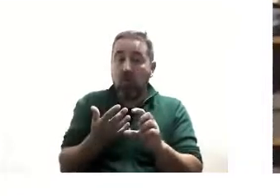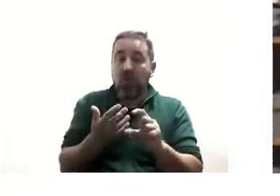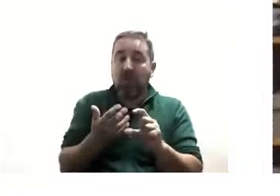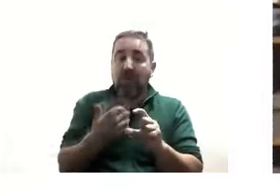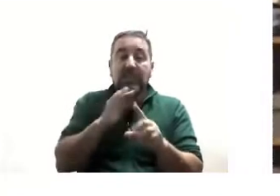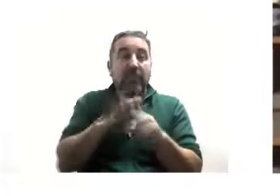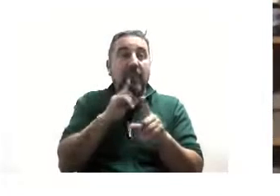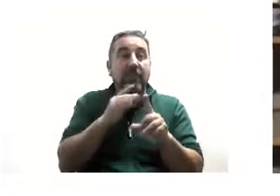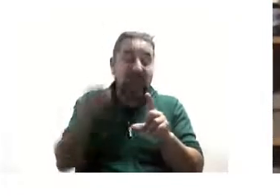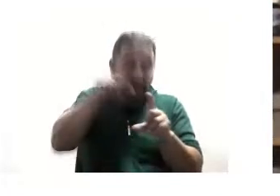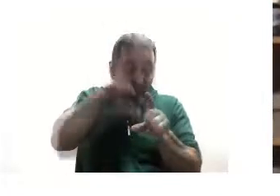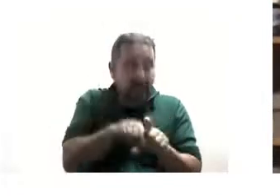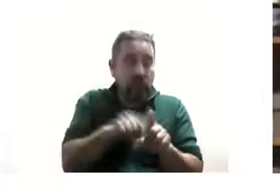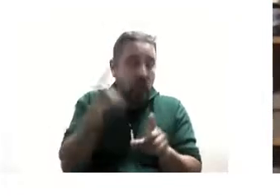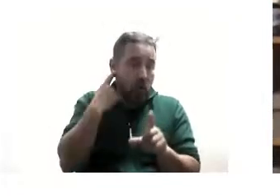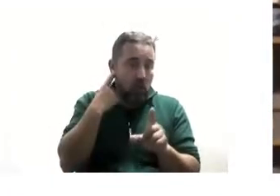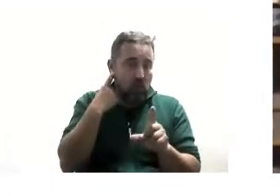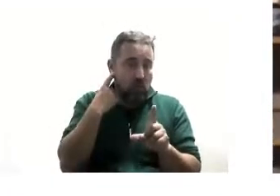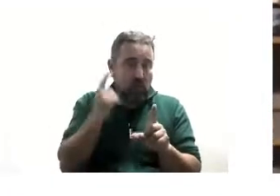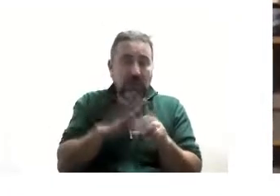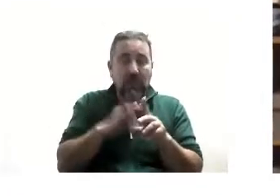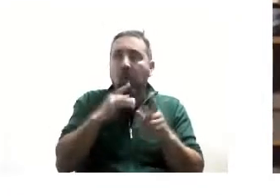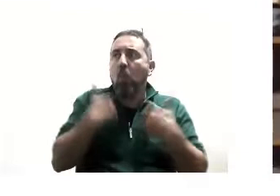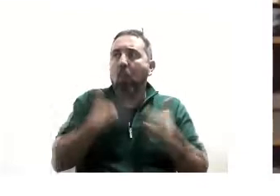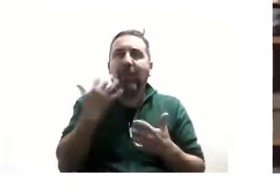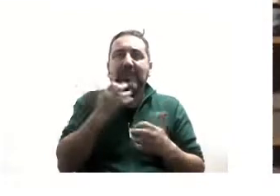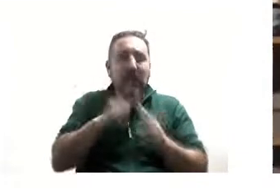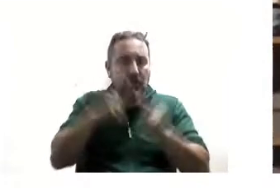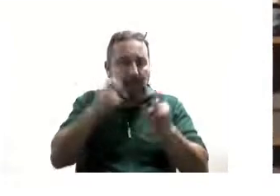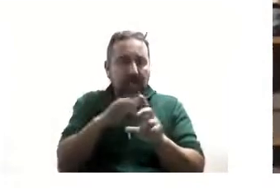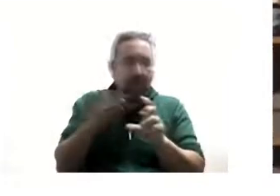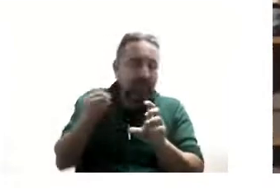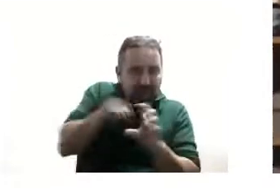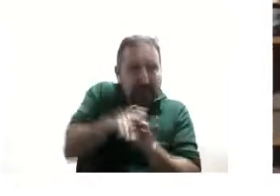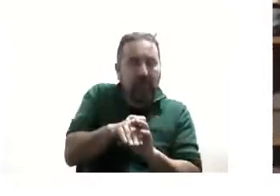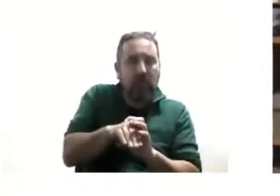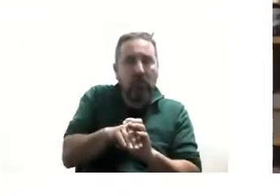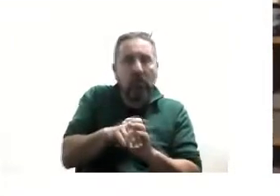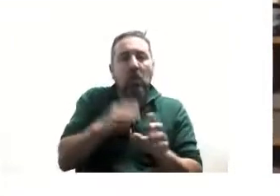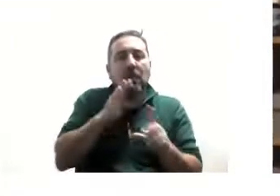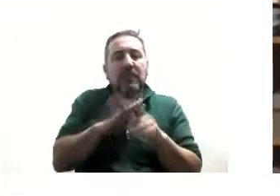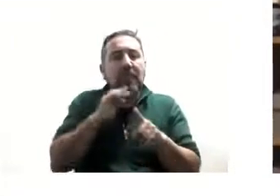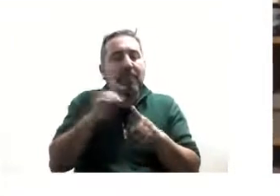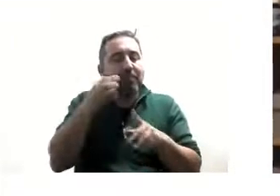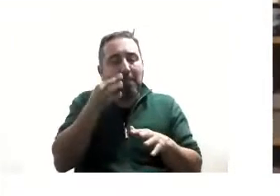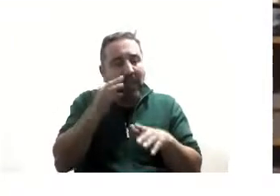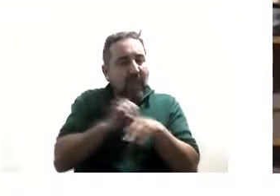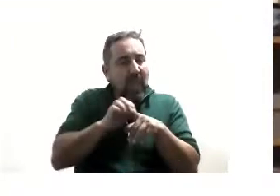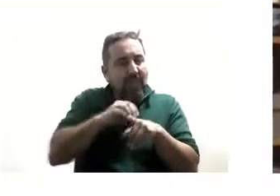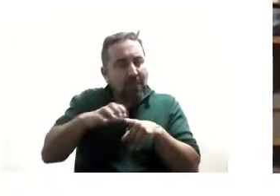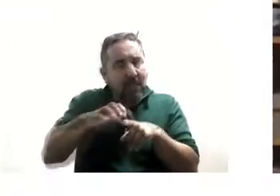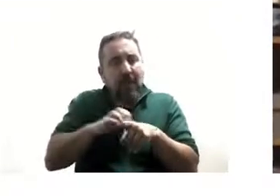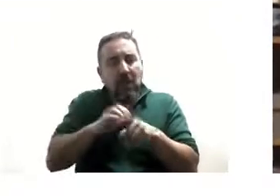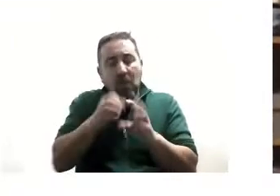cuerpo extraño dentro del oído. Entonces se puede producir una reacción. Entonces las personas que tienen, por ejemplo, un eczema crónico del conducto pueden